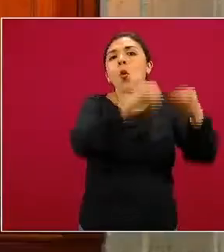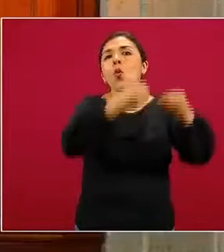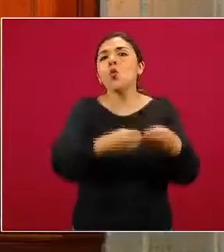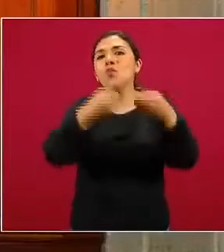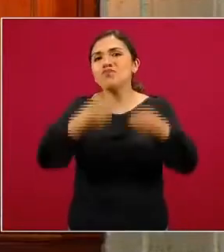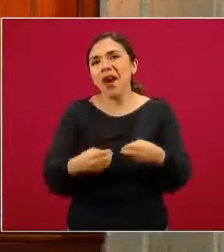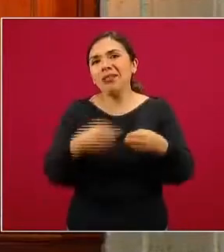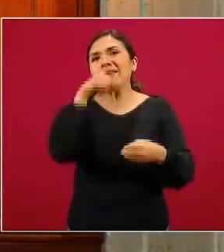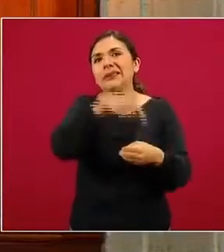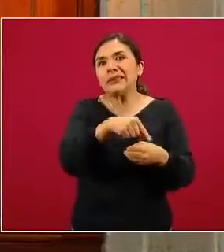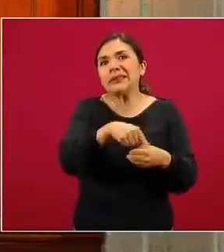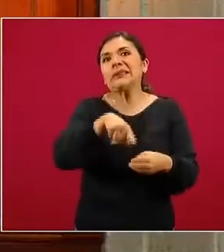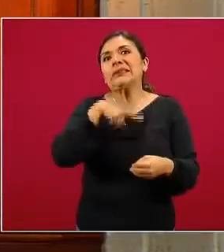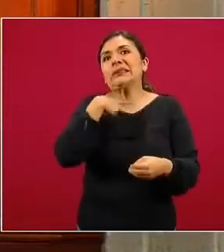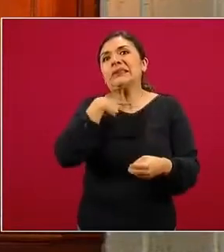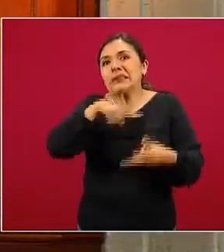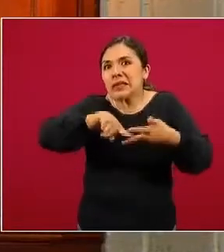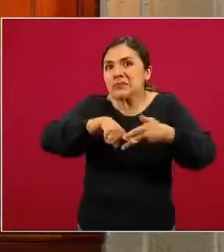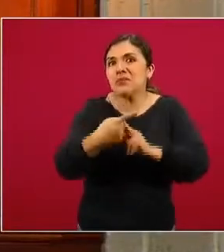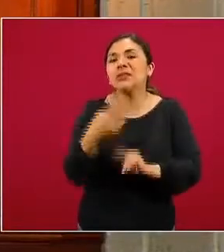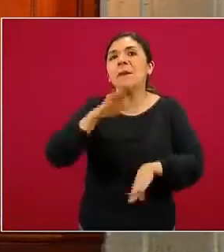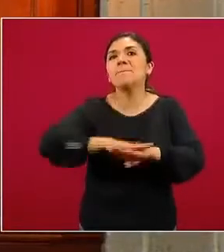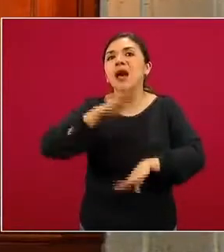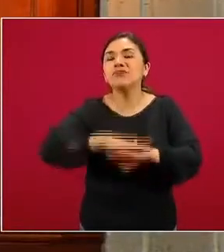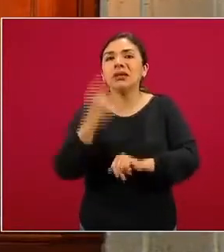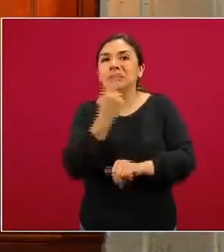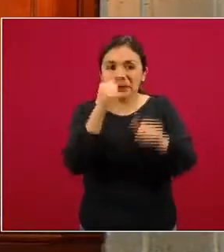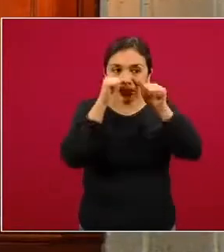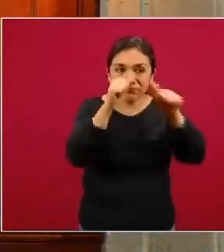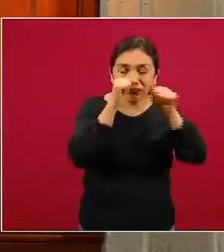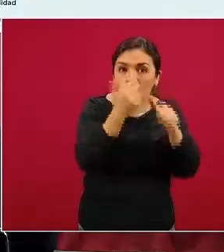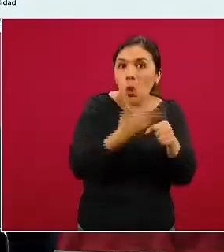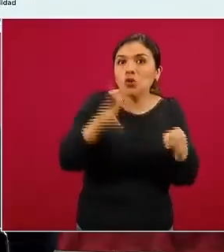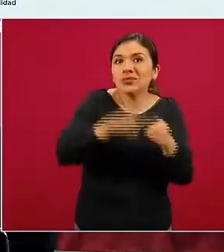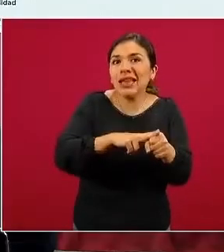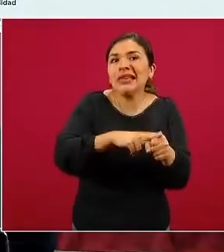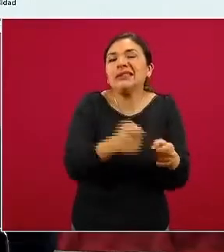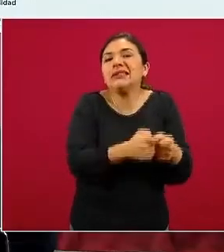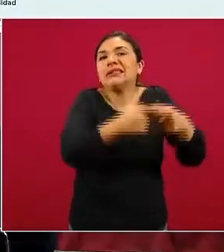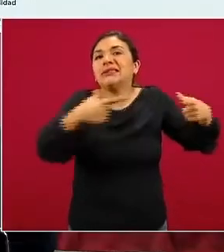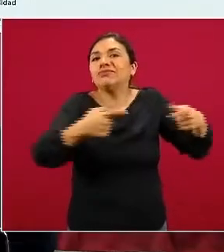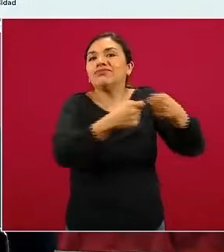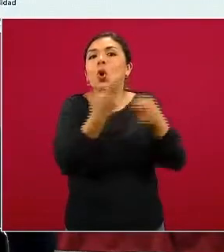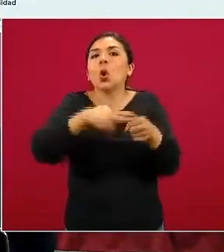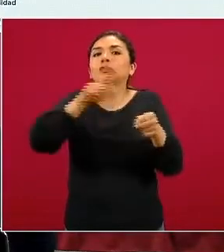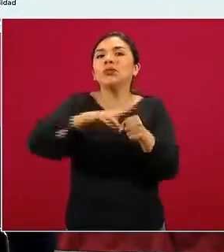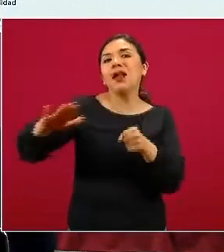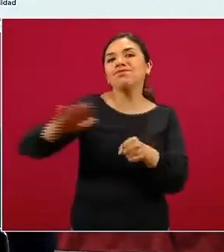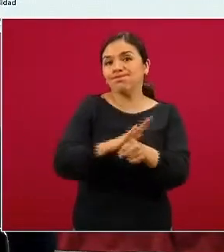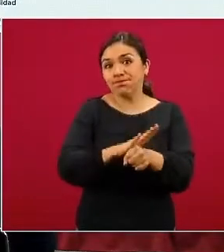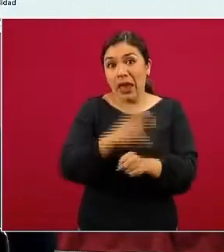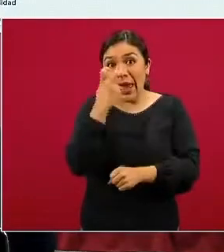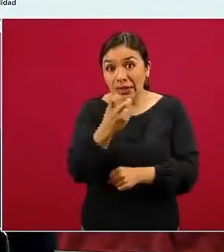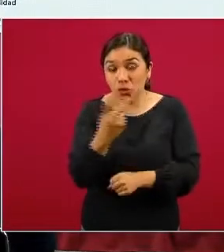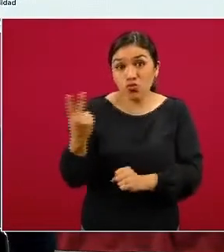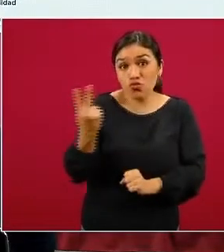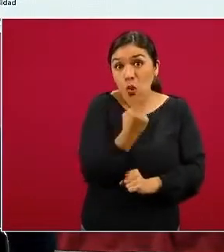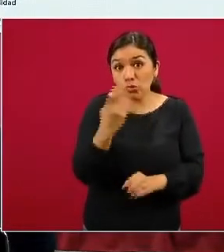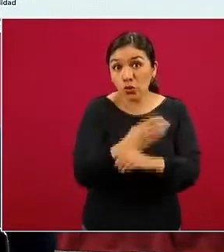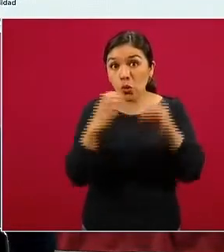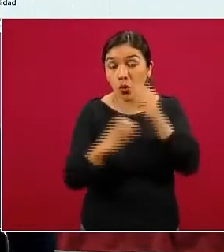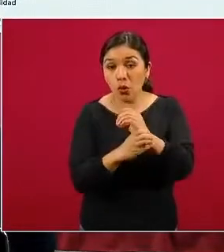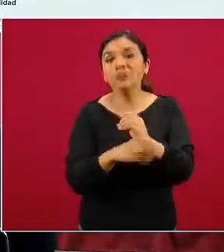están empezando por la demanda de atención, también a ocupar los hospitales. Por eso ambos